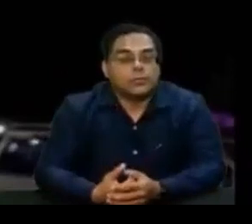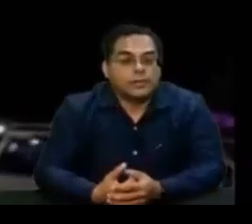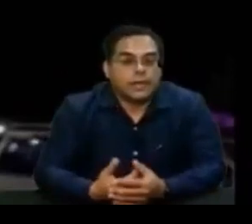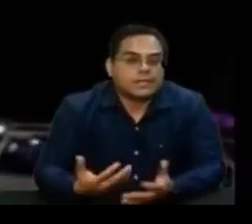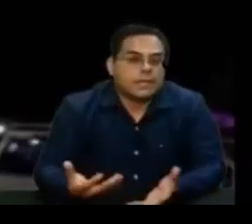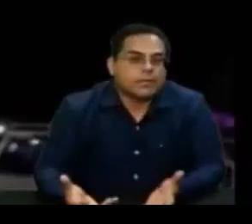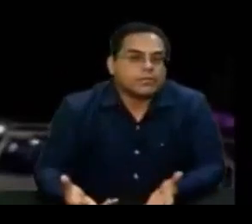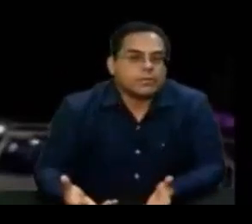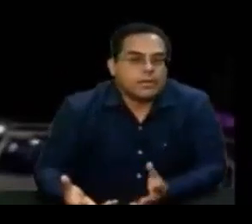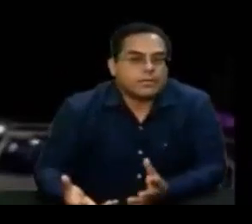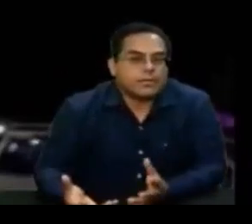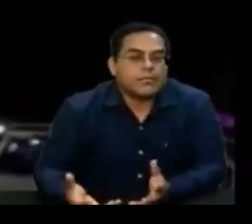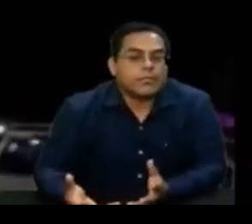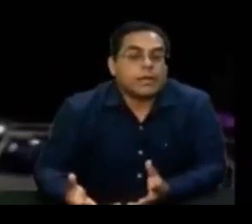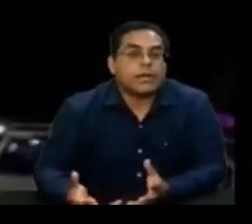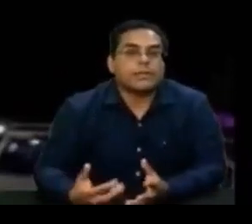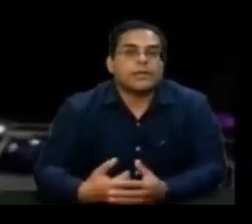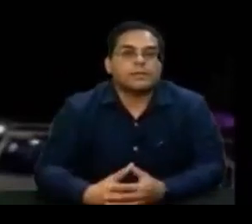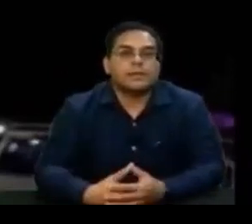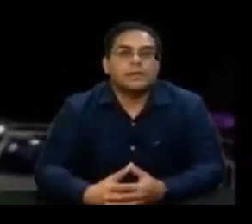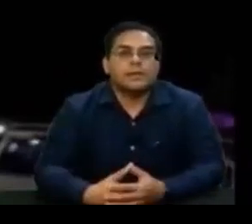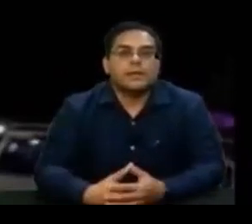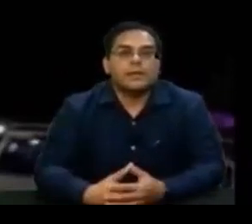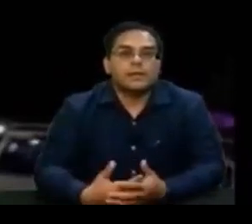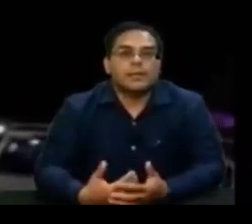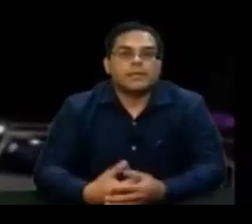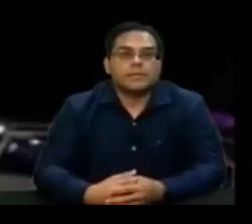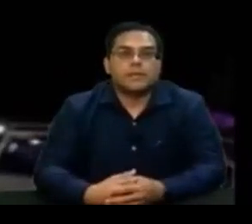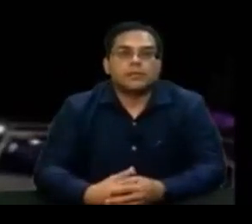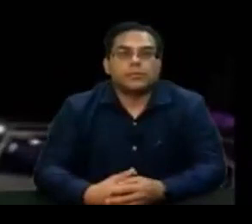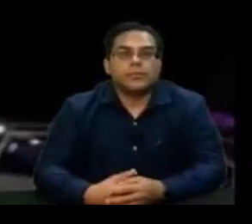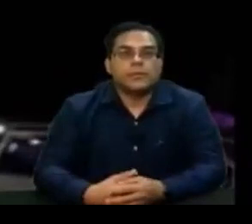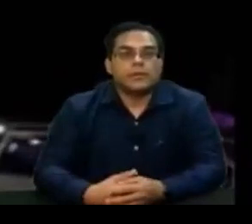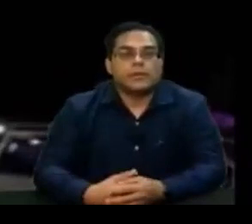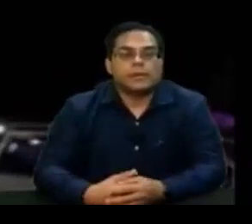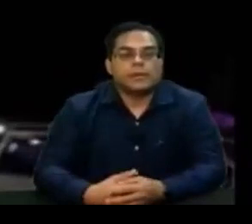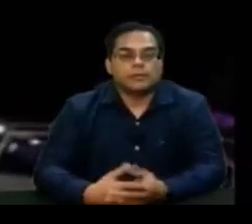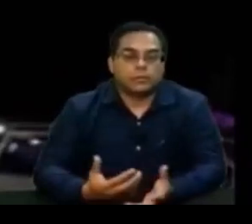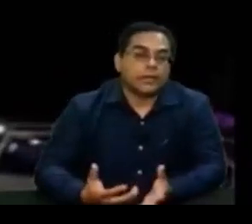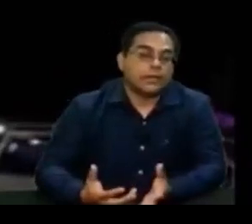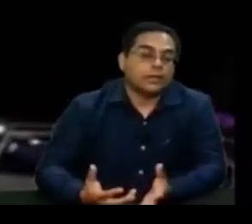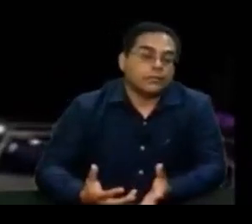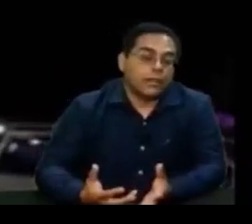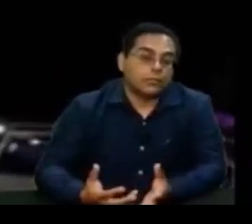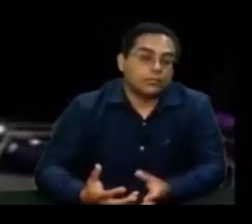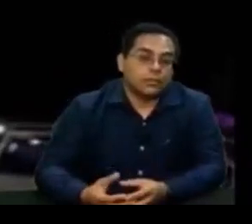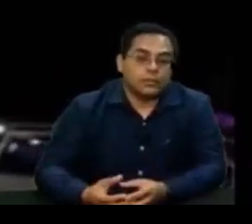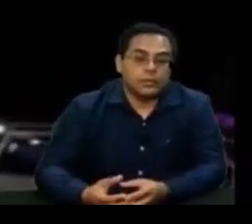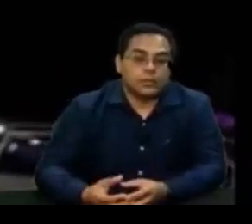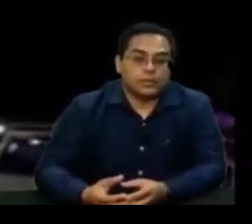fracturas orbitarias, pero no se ve realmente por qué había este padecimiento. Resulta que en